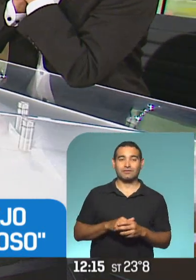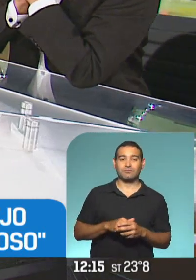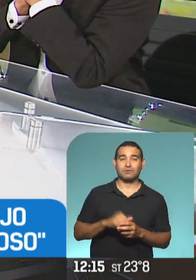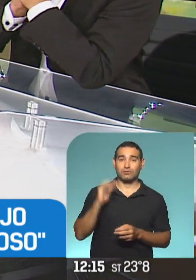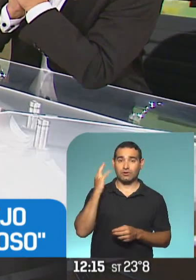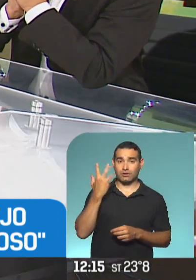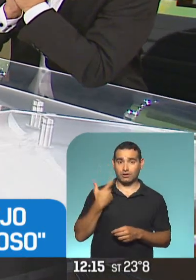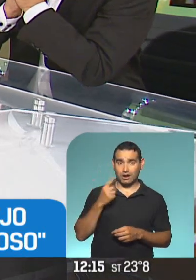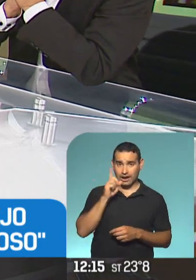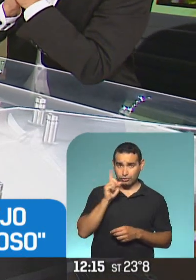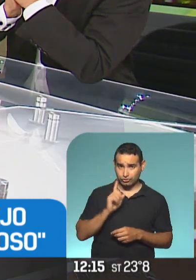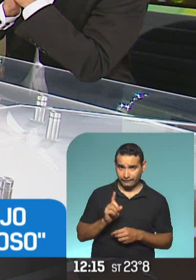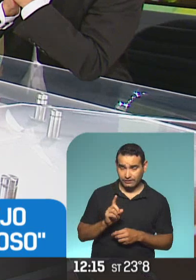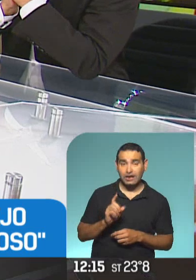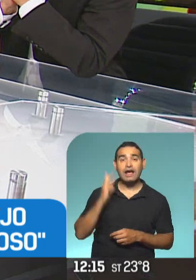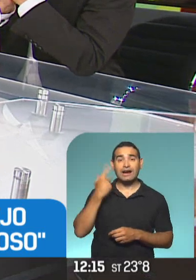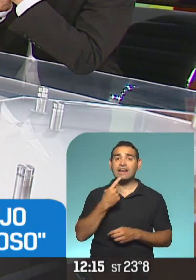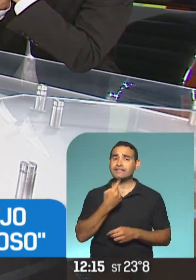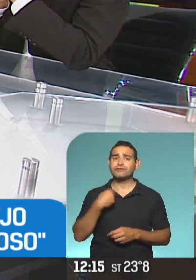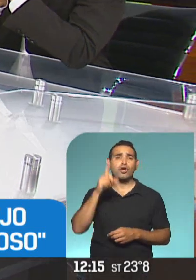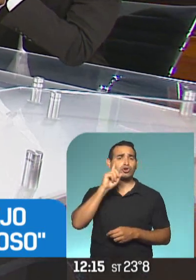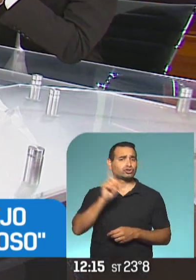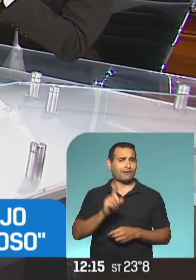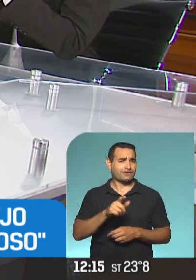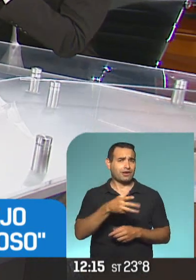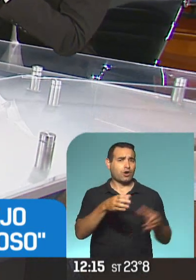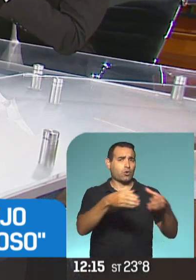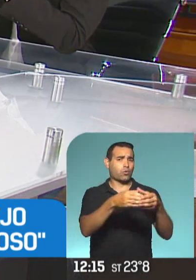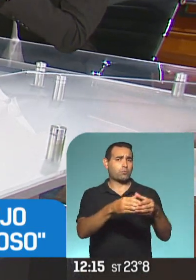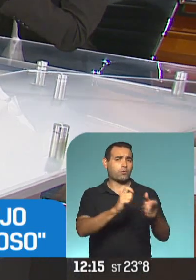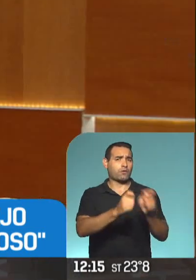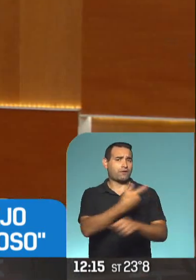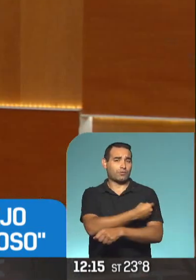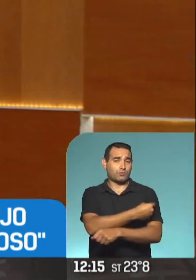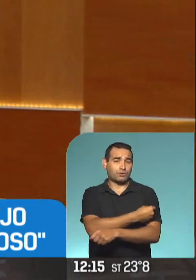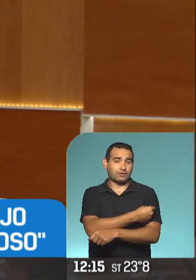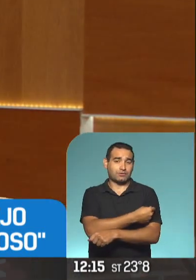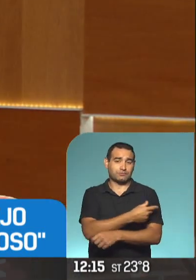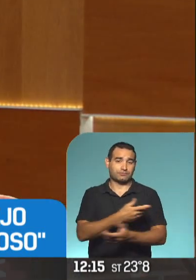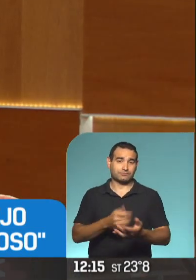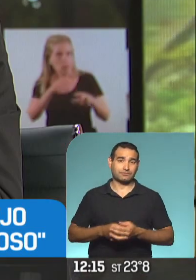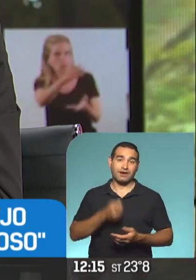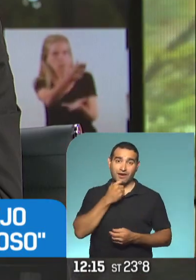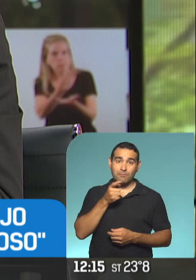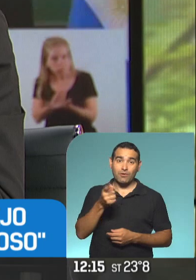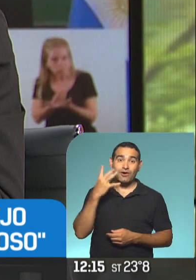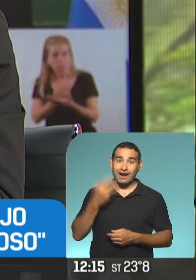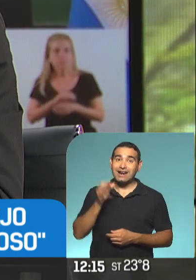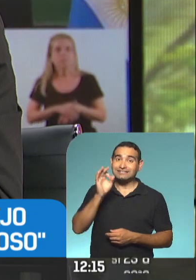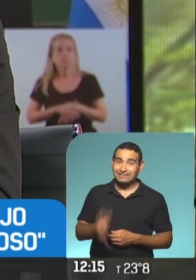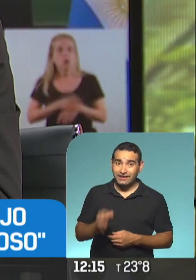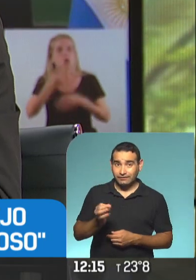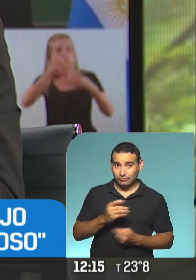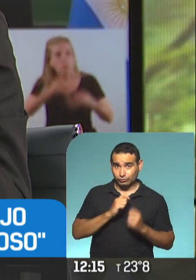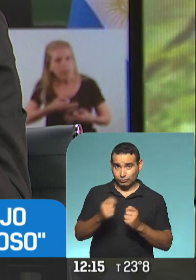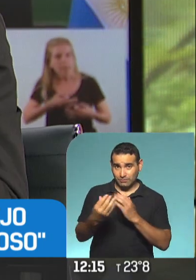enterada de nada. Carla Bisotti sostiene que ella no estaba enterada. Porque si no está enterada de nada, si usted si hubiera estado enterada, no sería ministra en este momento, uno supone. Y uno supone que